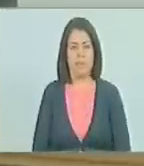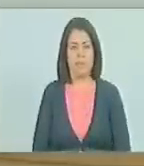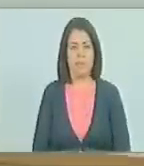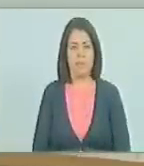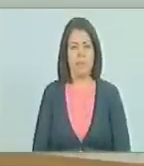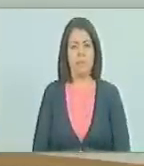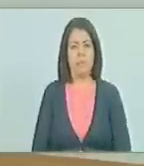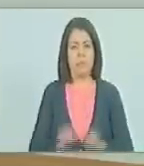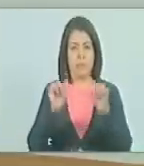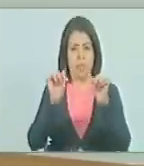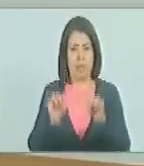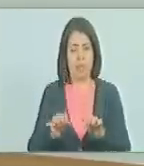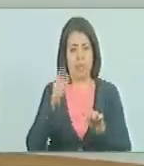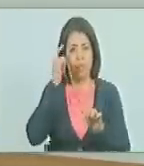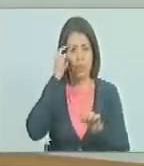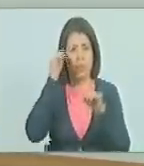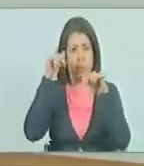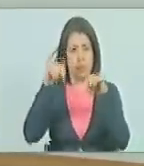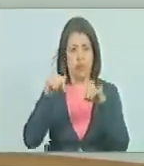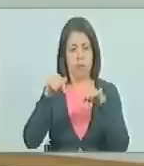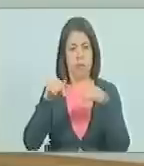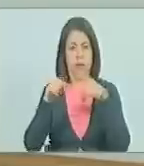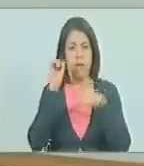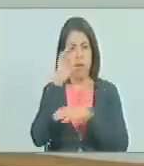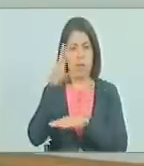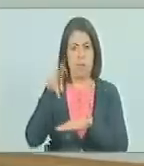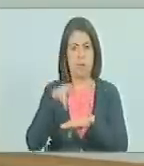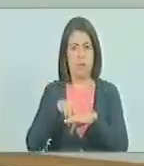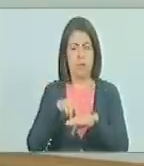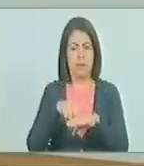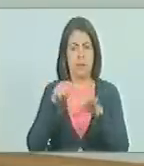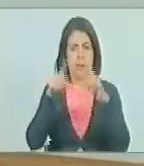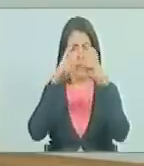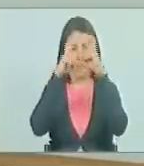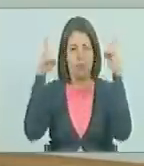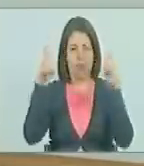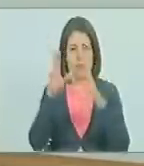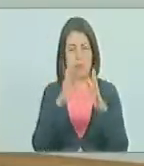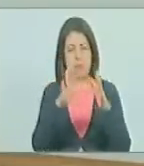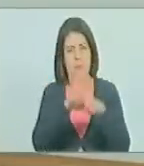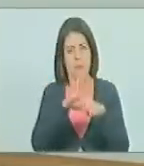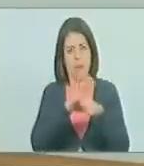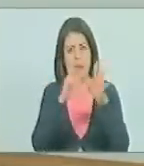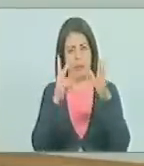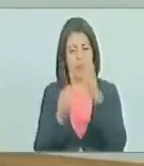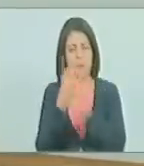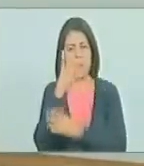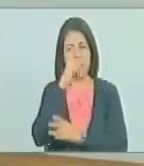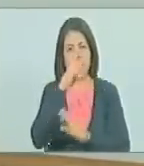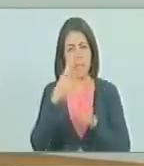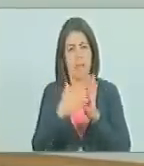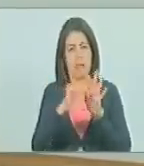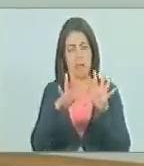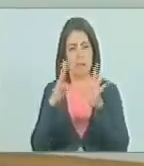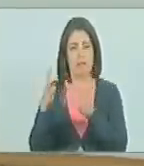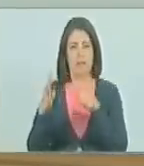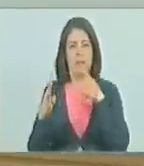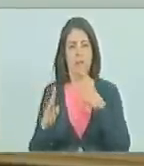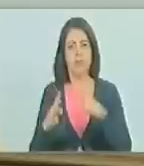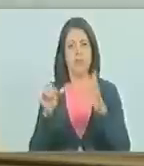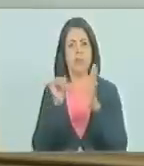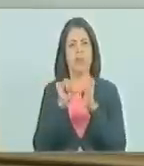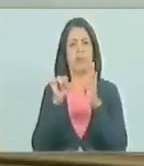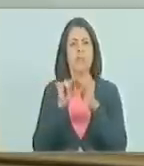el orden del día de la Asamblea Nacional del martes 7 de mayo de 2019.